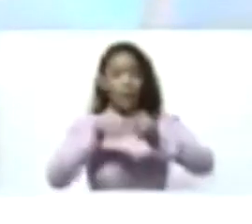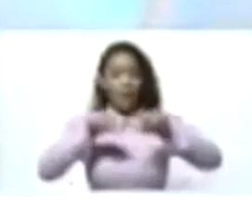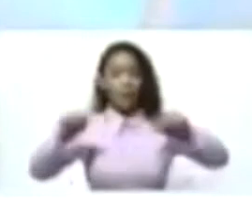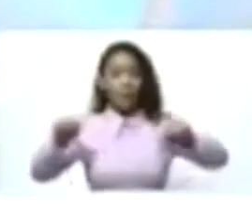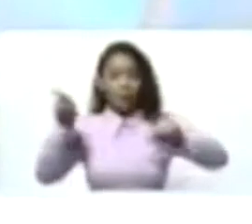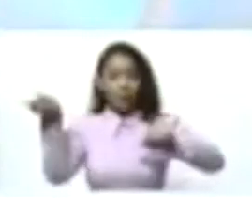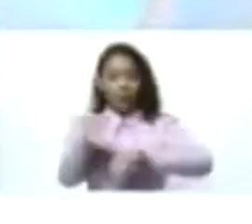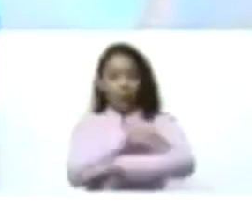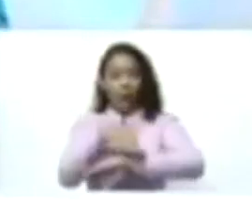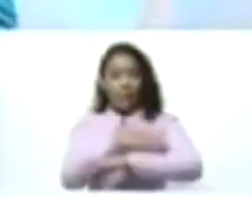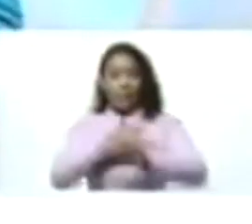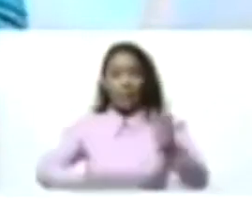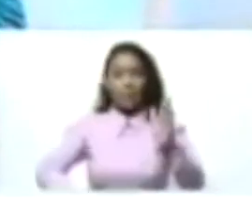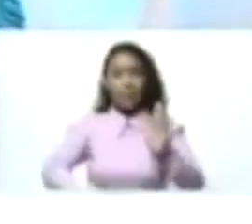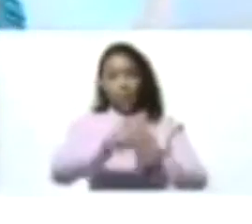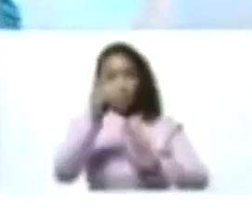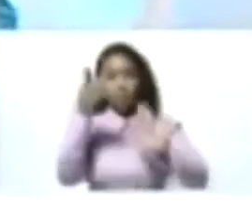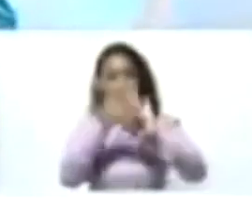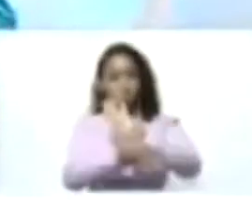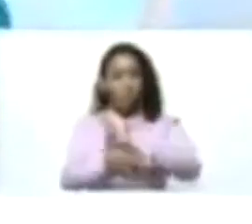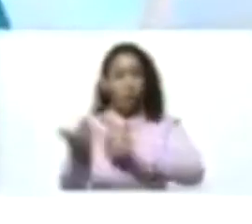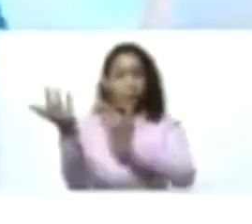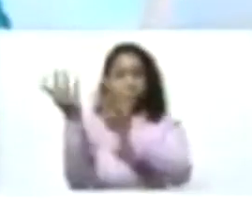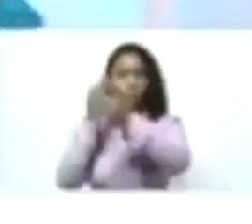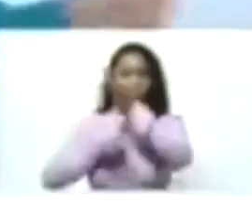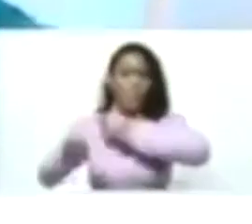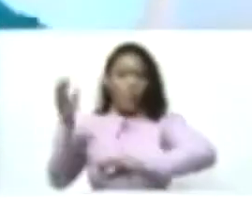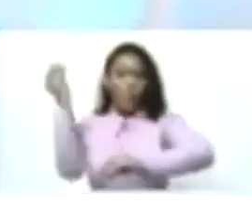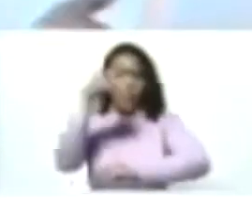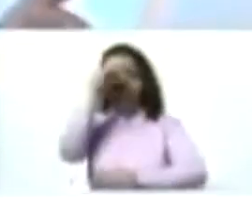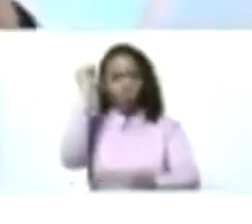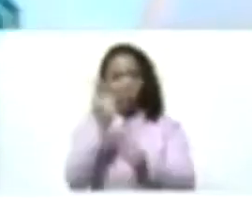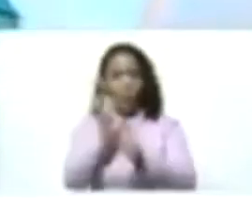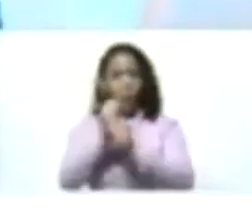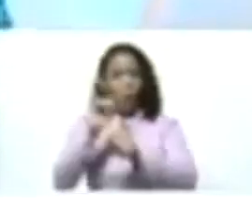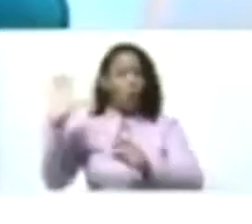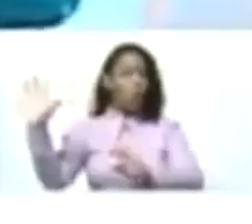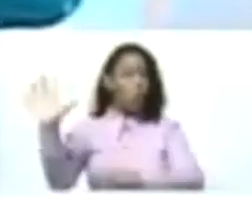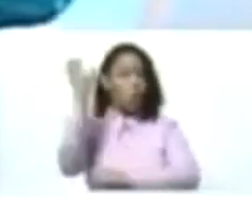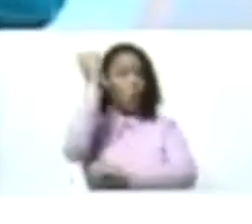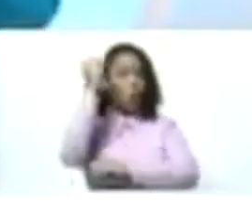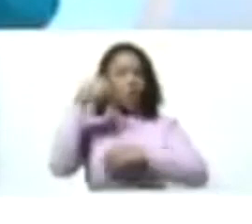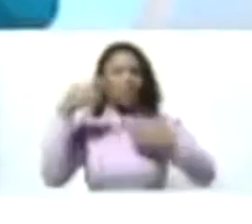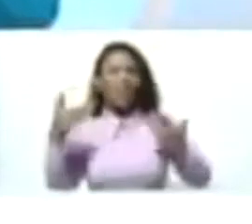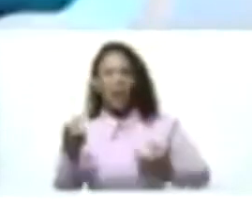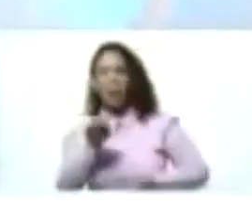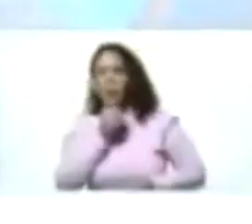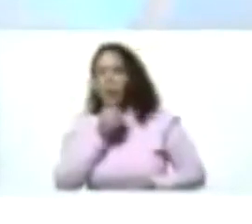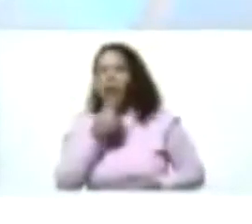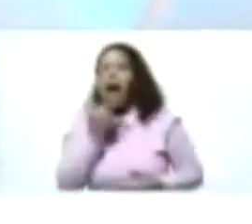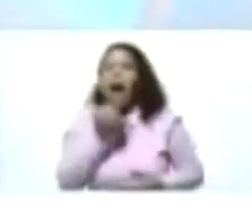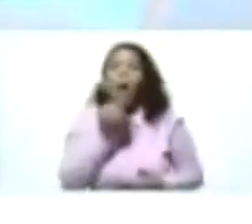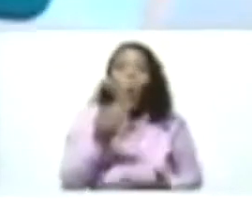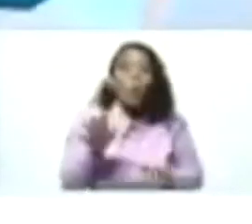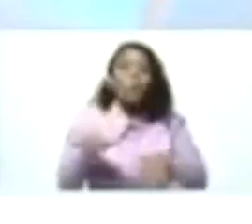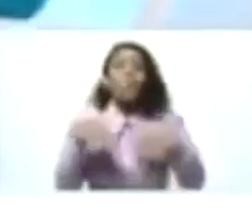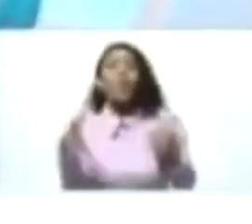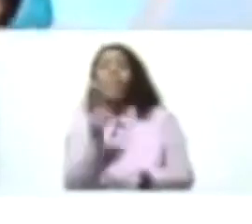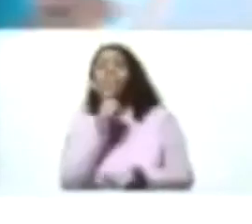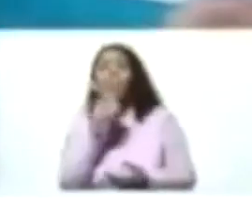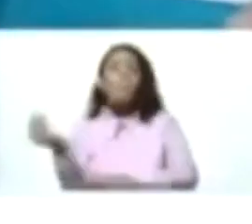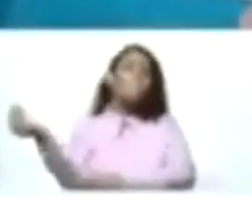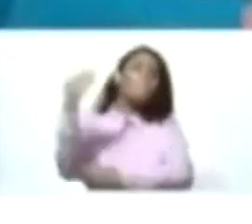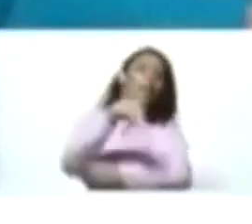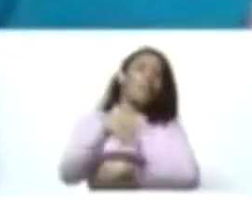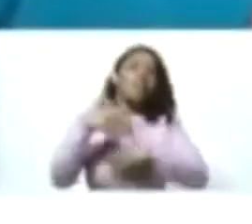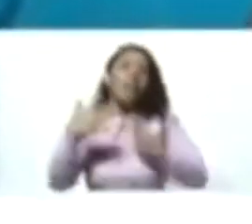en la calle, han desarrollado y me diga, además de la labor y los logros, me diga qué dificultad, cuál es la dificultad mayor que